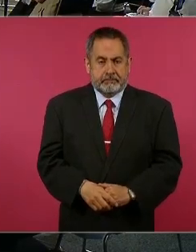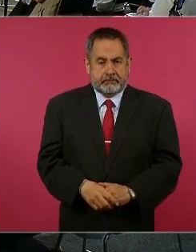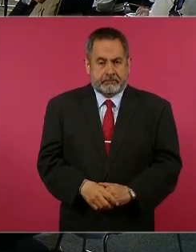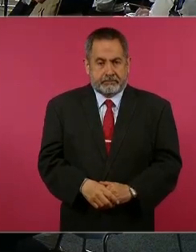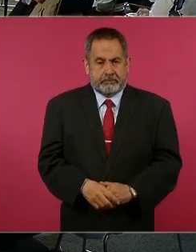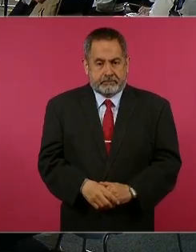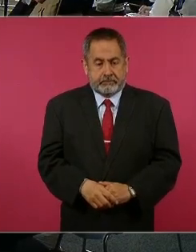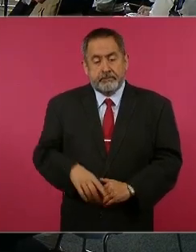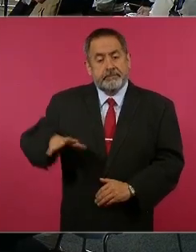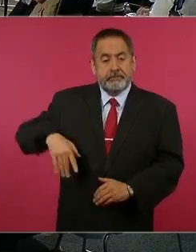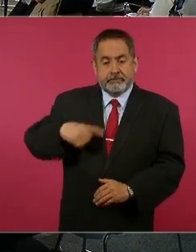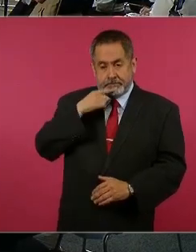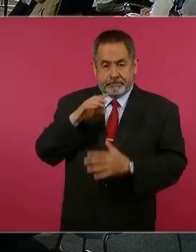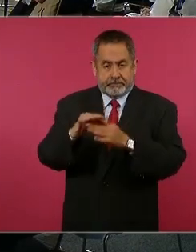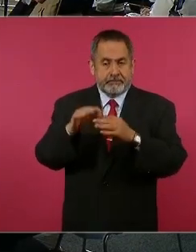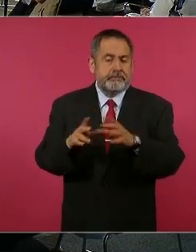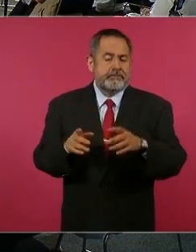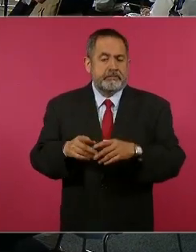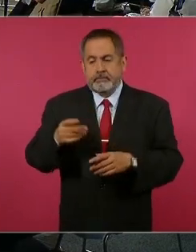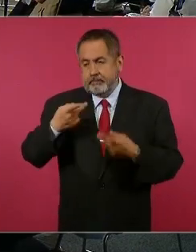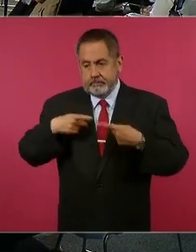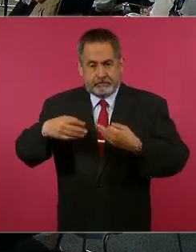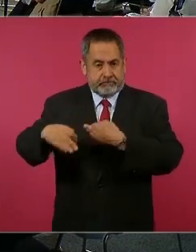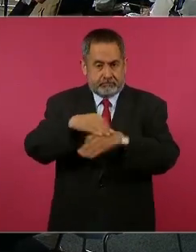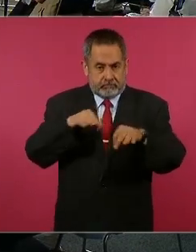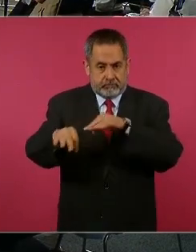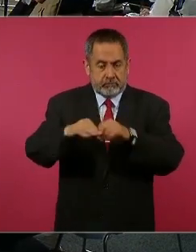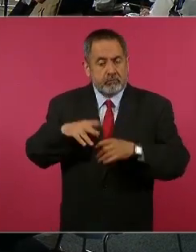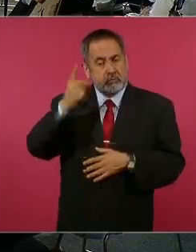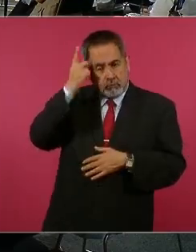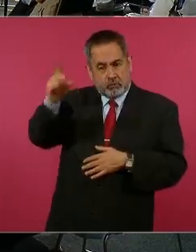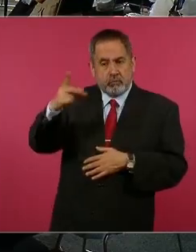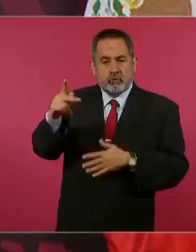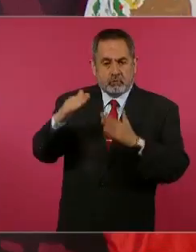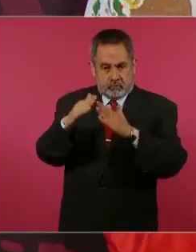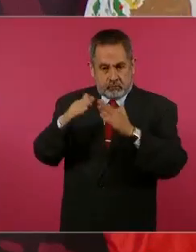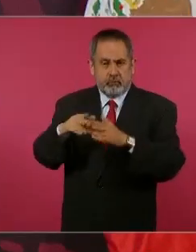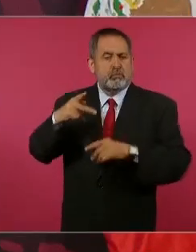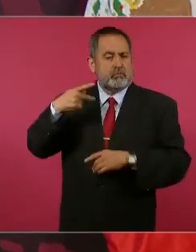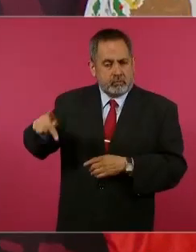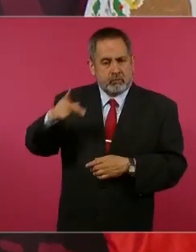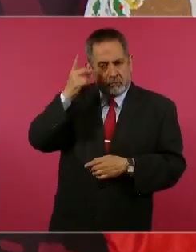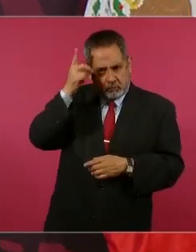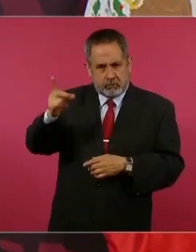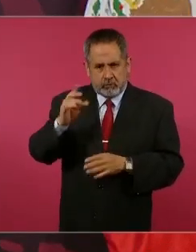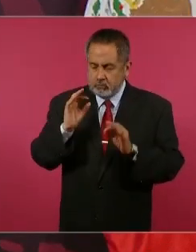Ah, el que les hablaba yo de que los trabajadores puedan ser dueños de sus casas.